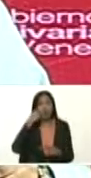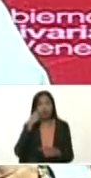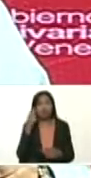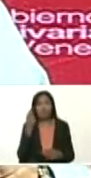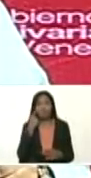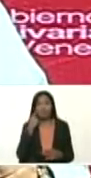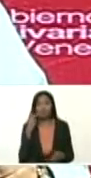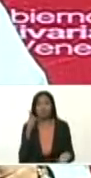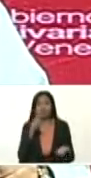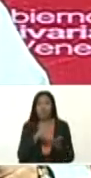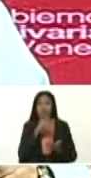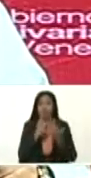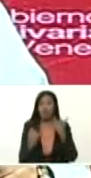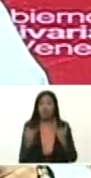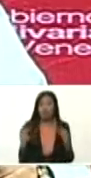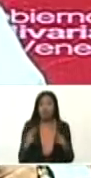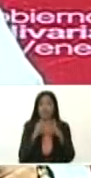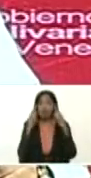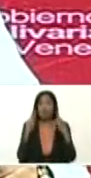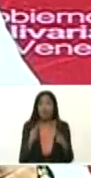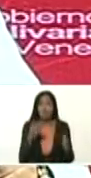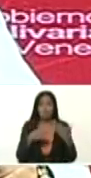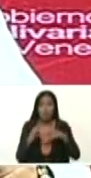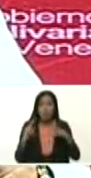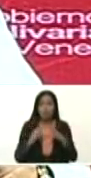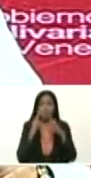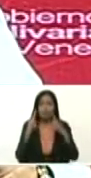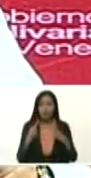para que vayamos, para la final. ¿Vamos para la final?